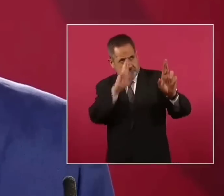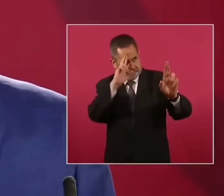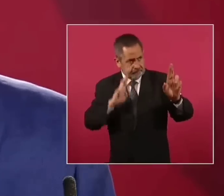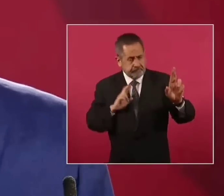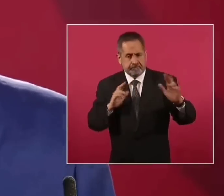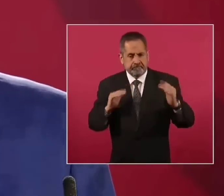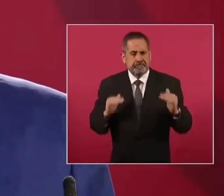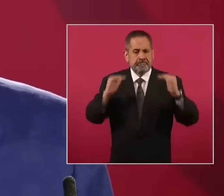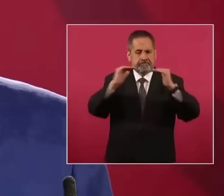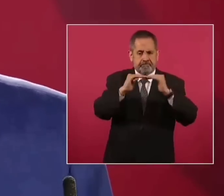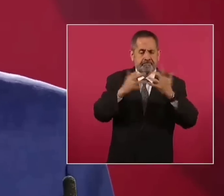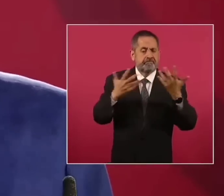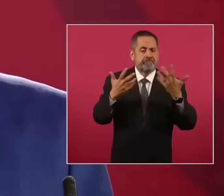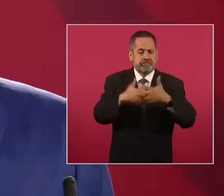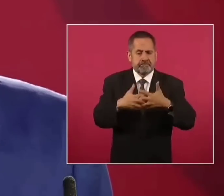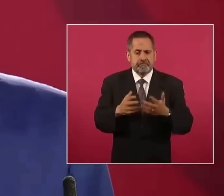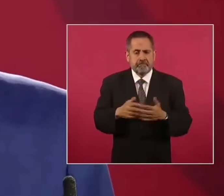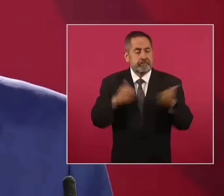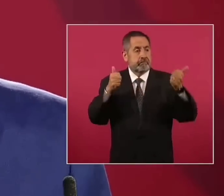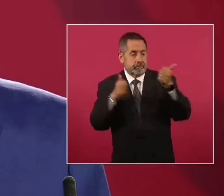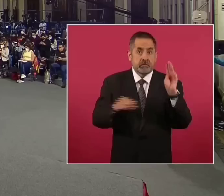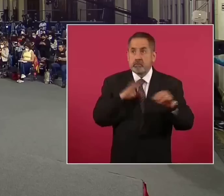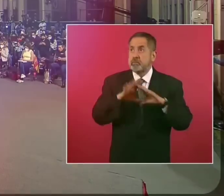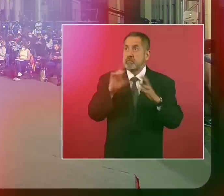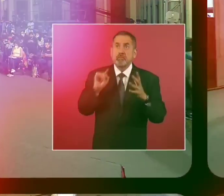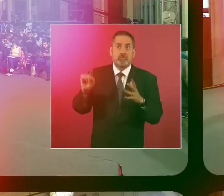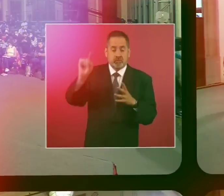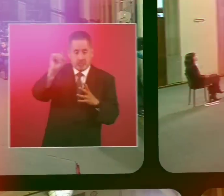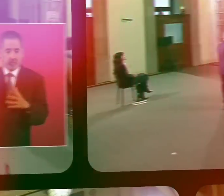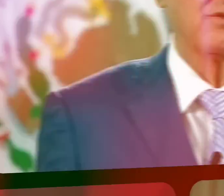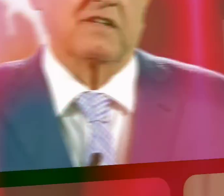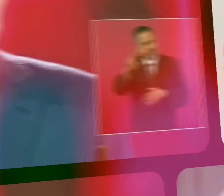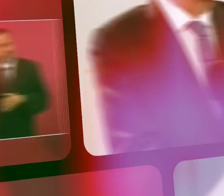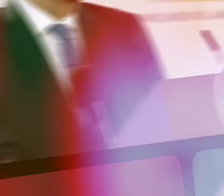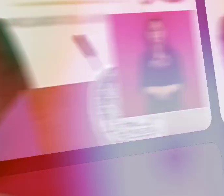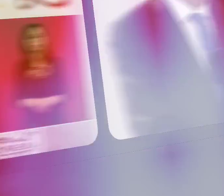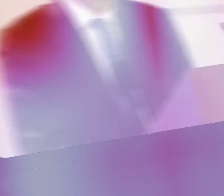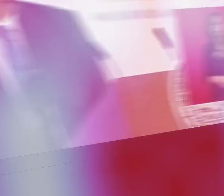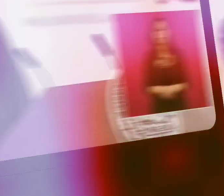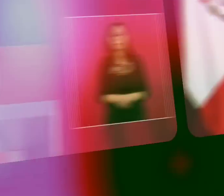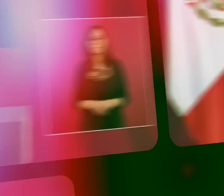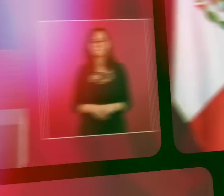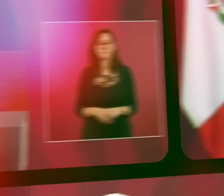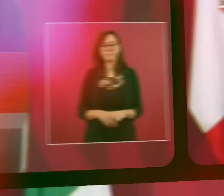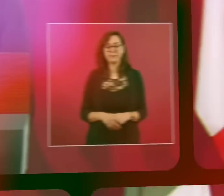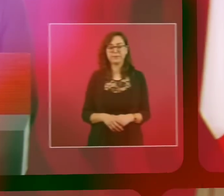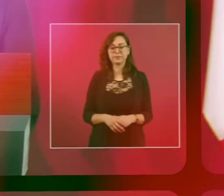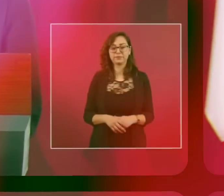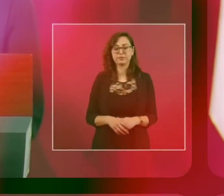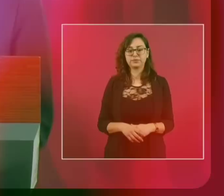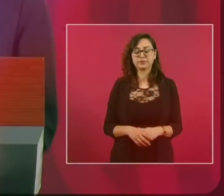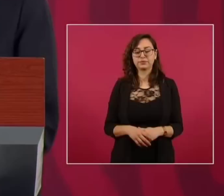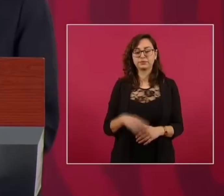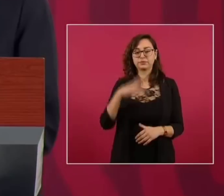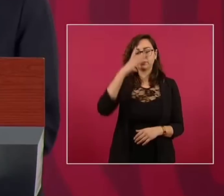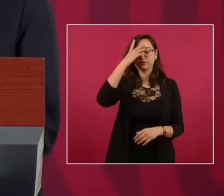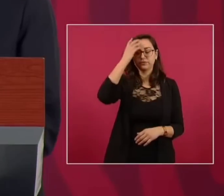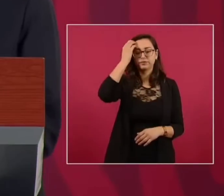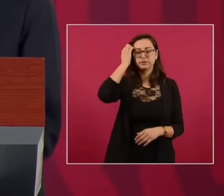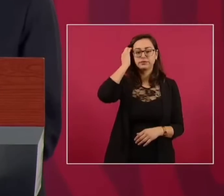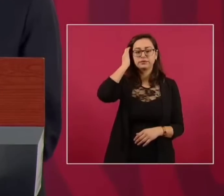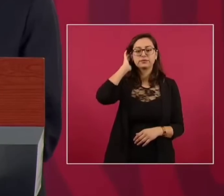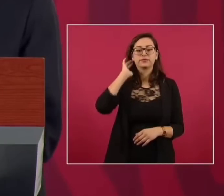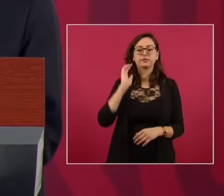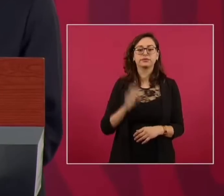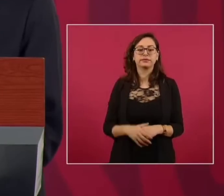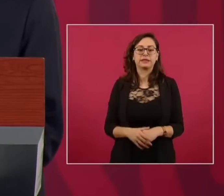integración que no significa sometimiento, respeto a nuestra independencia. Ahí escuchamos al presidente López Obrador, ¿no?